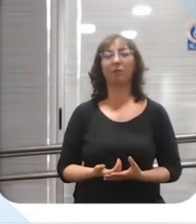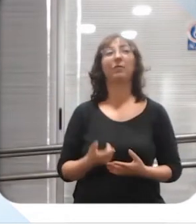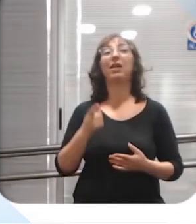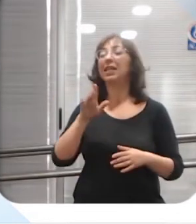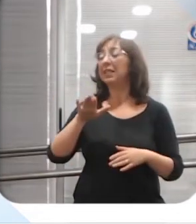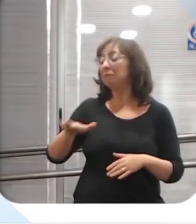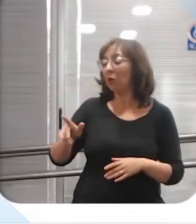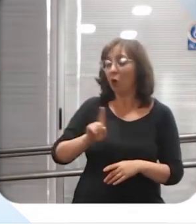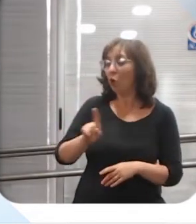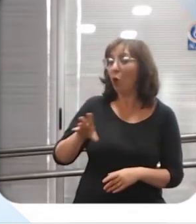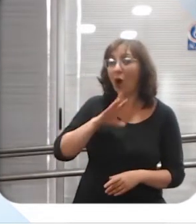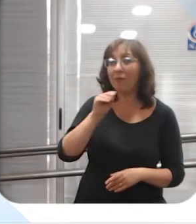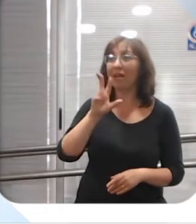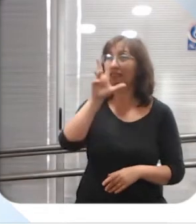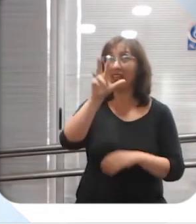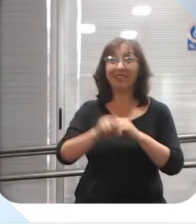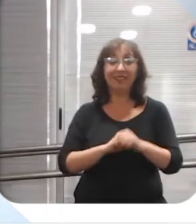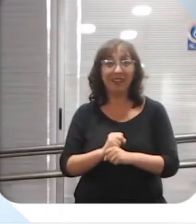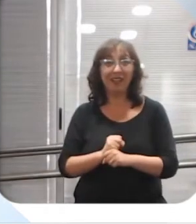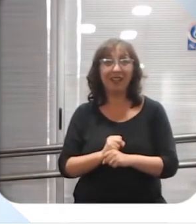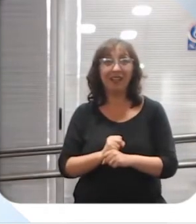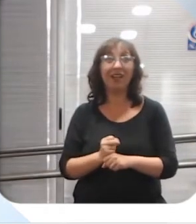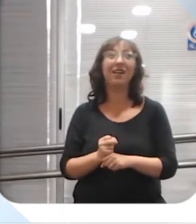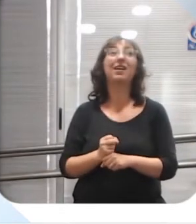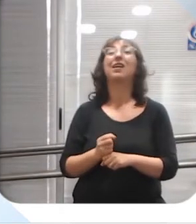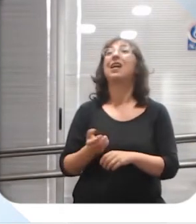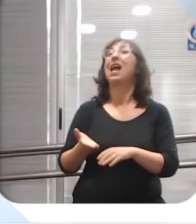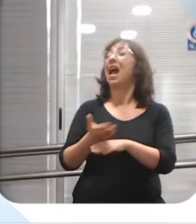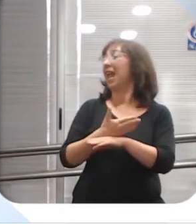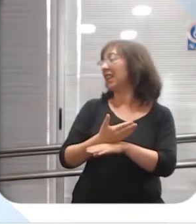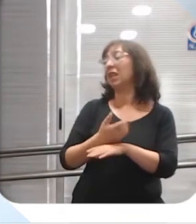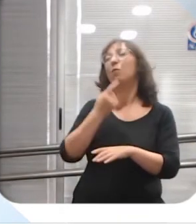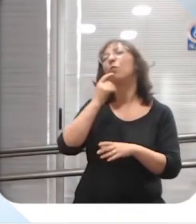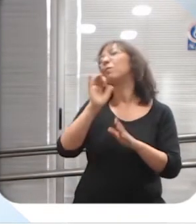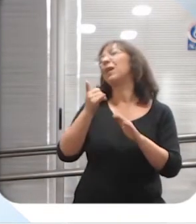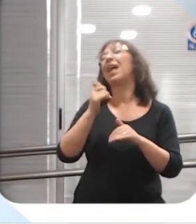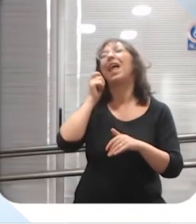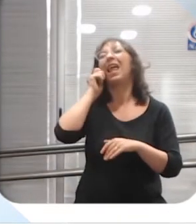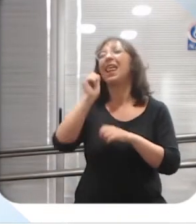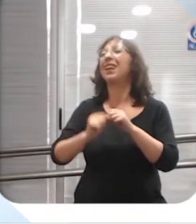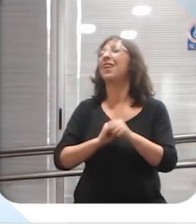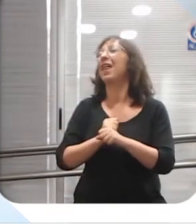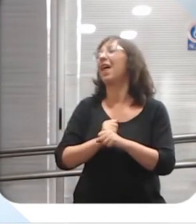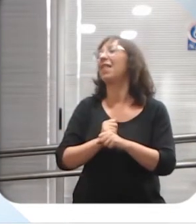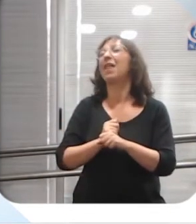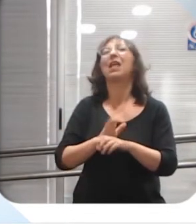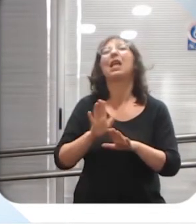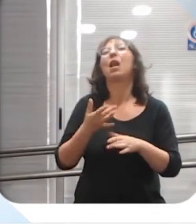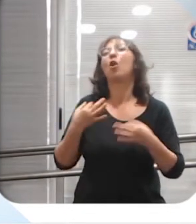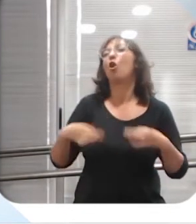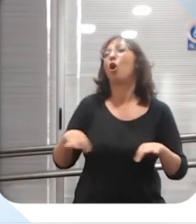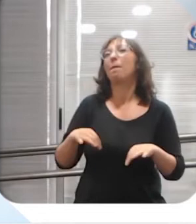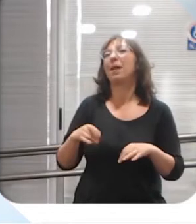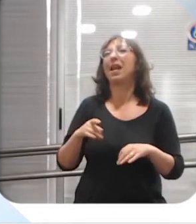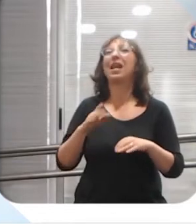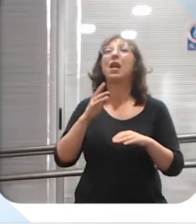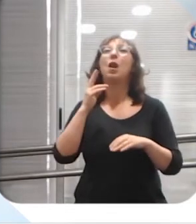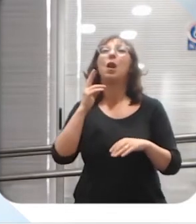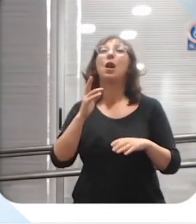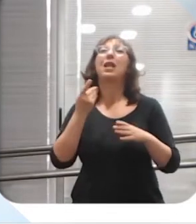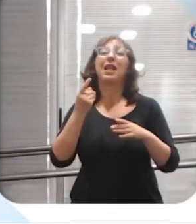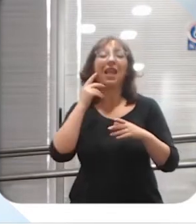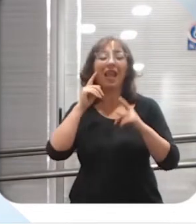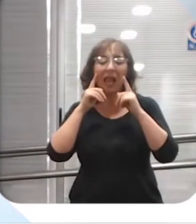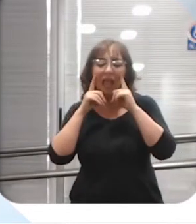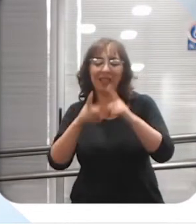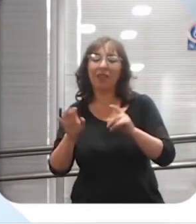el niño no habla a los 3 años y antes, pero pongamos una edad en la que es muy habitual que todavía el problema no se haya